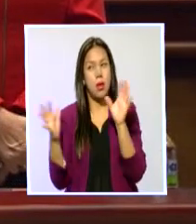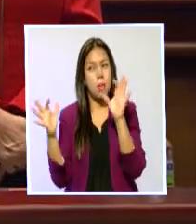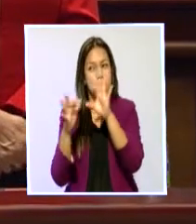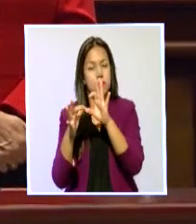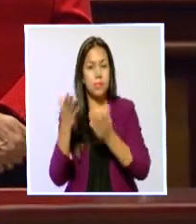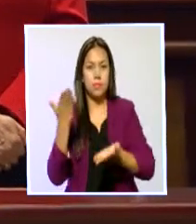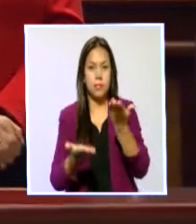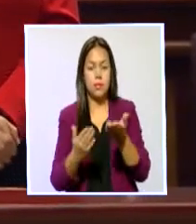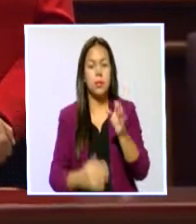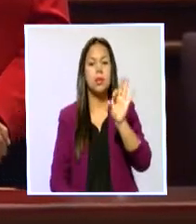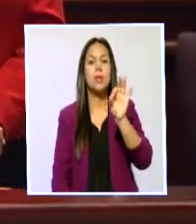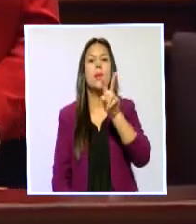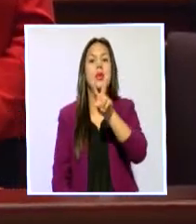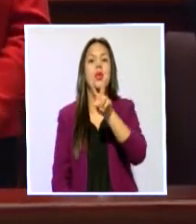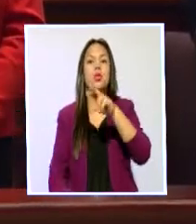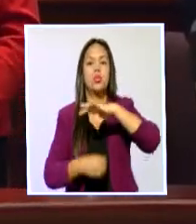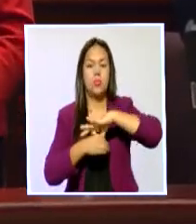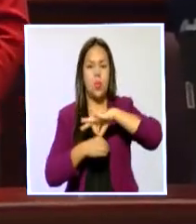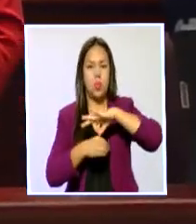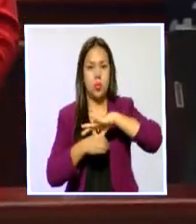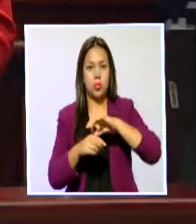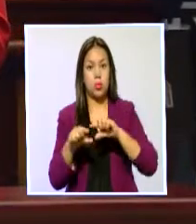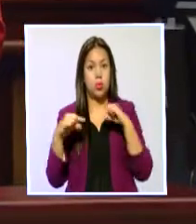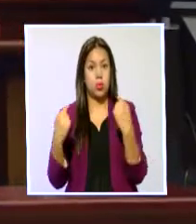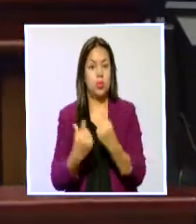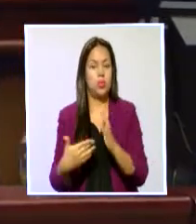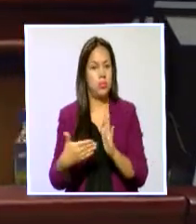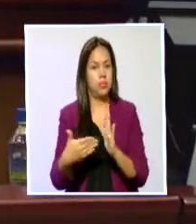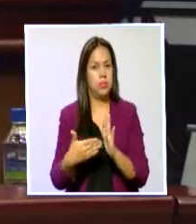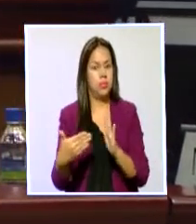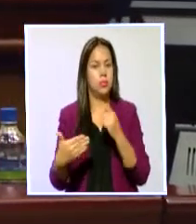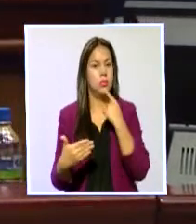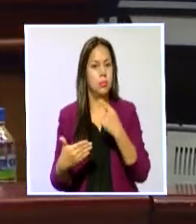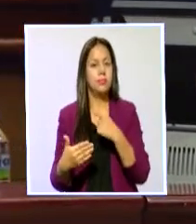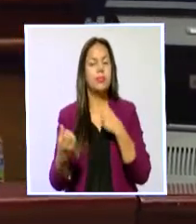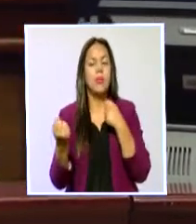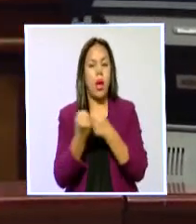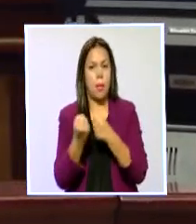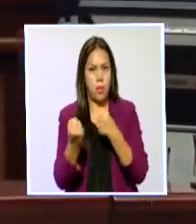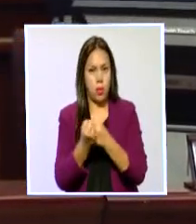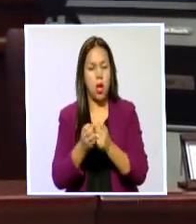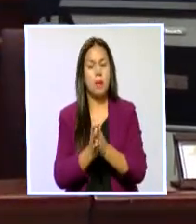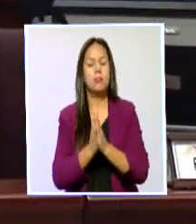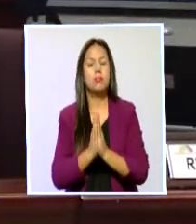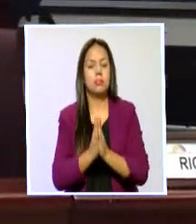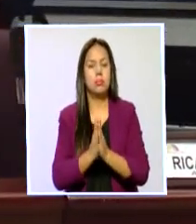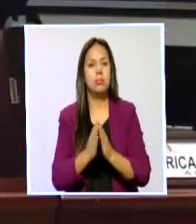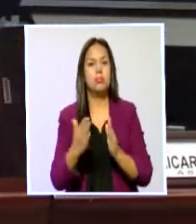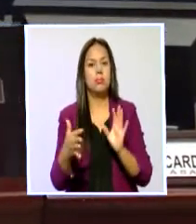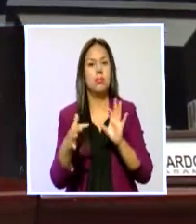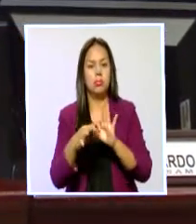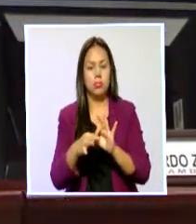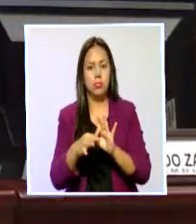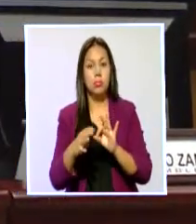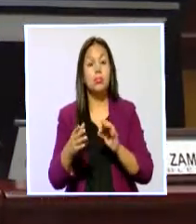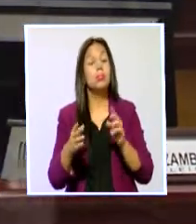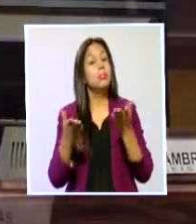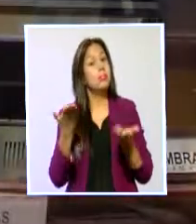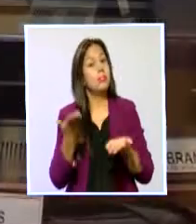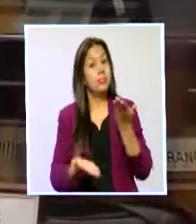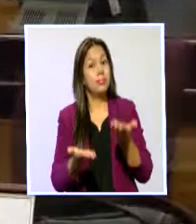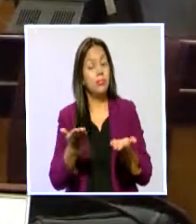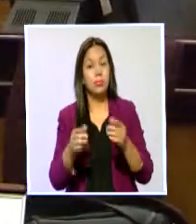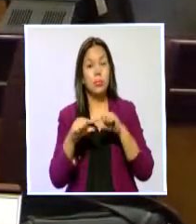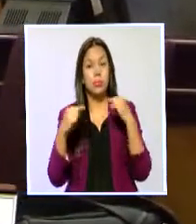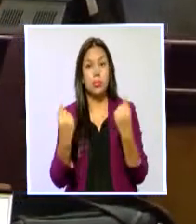con 92 votos. Desde la oposición, se señala que apoyarán la solicitud de vinculación, pero el Movimiento Alianza País